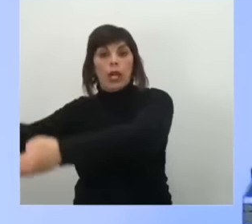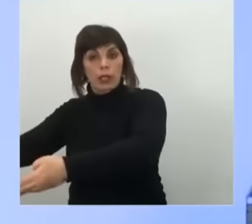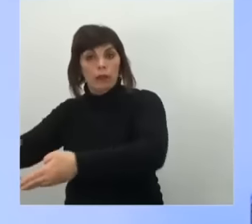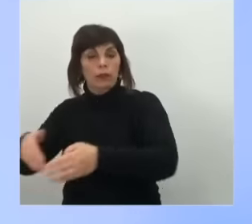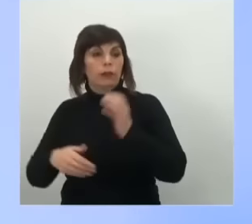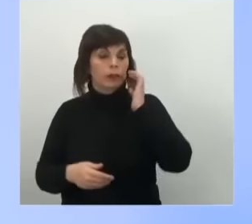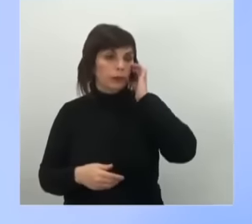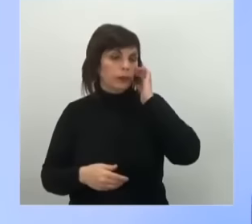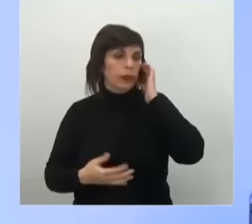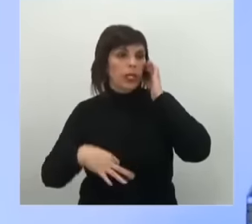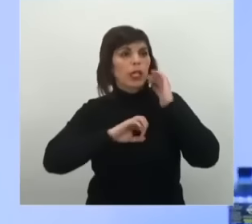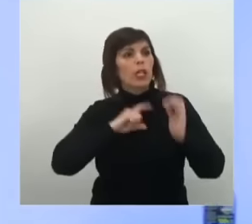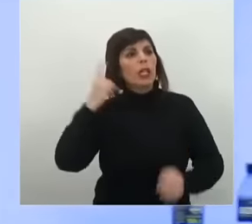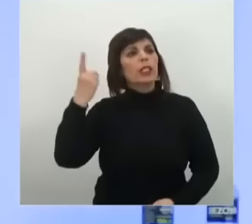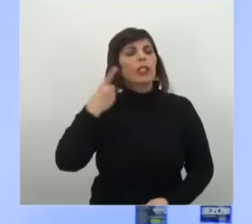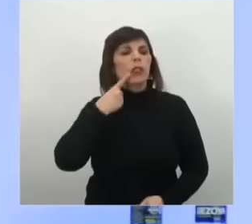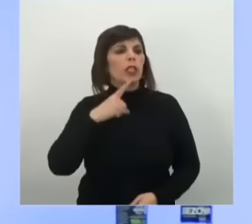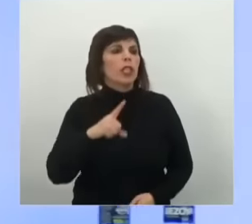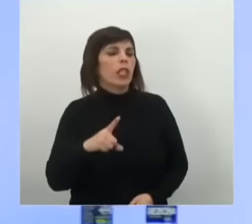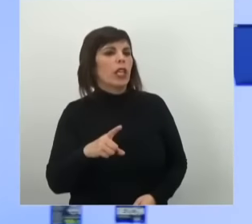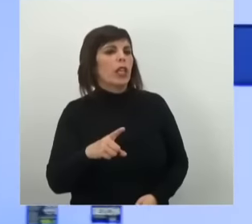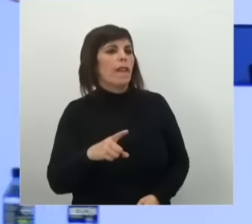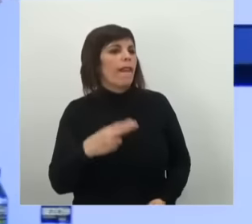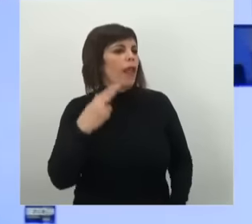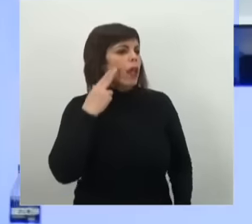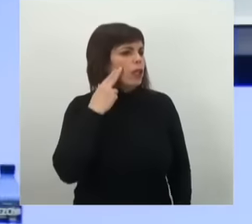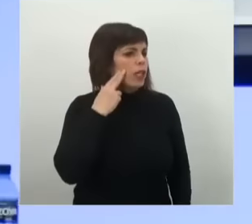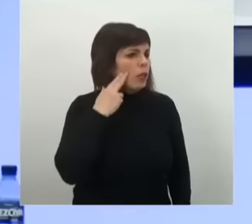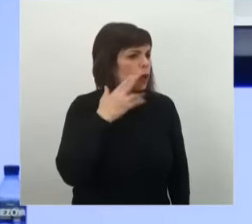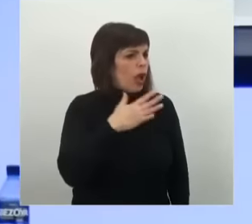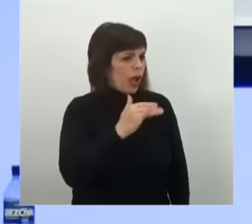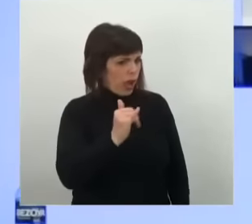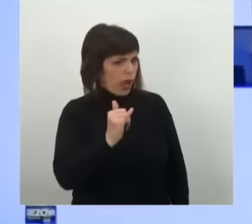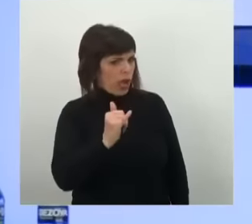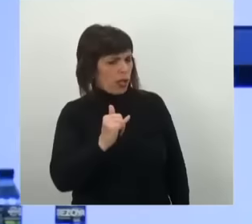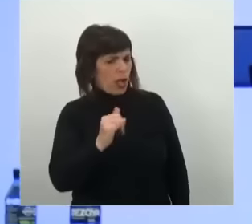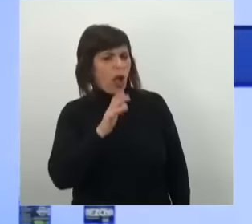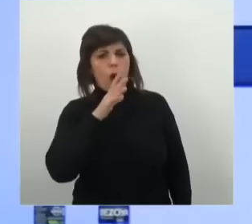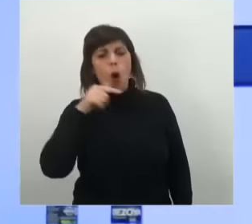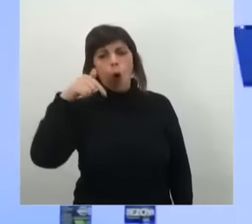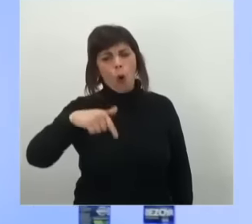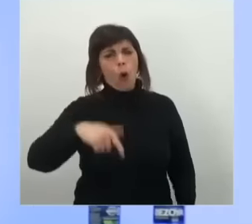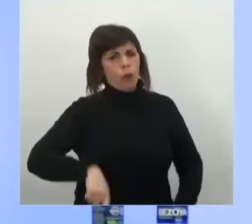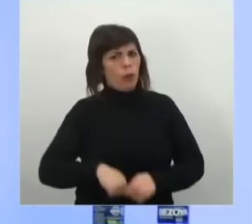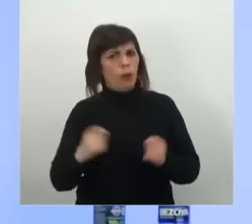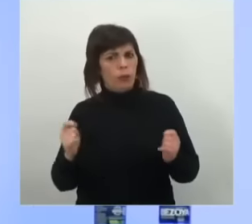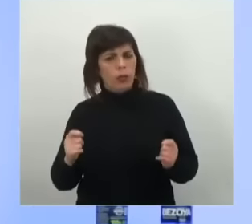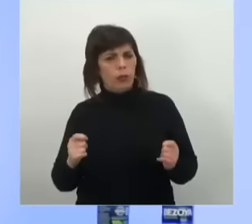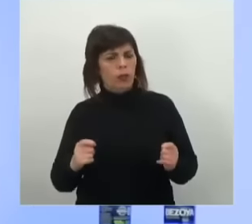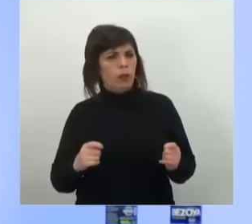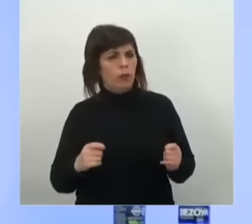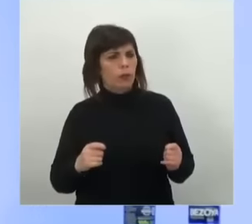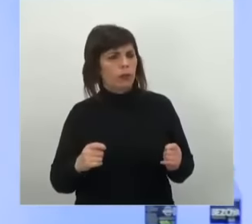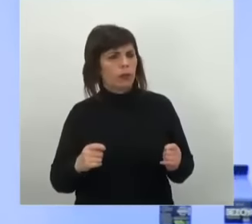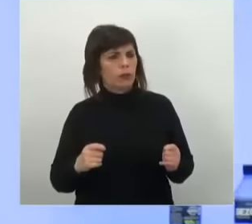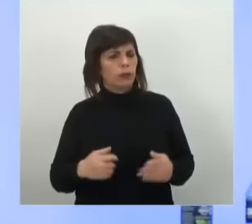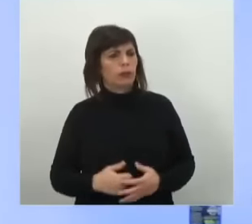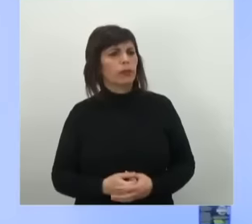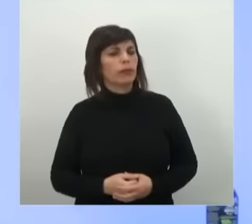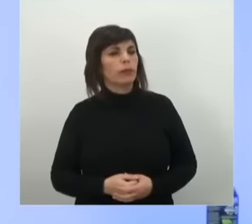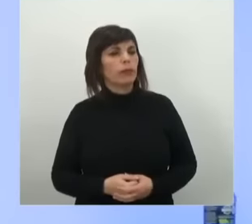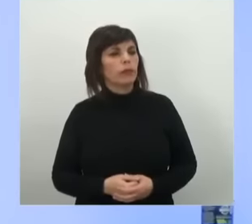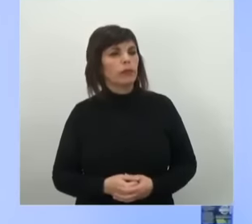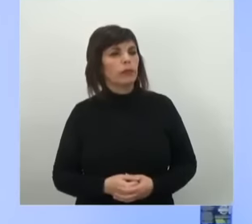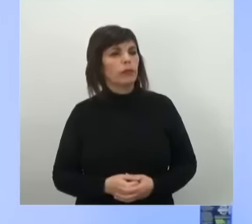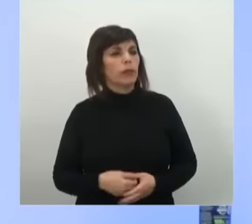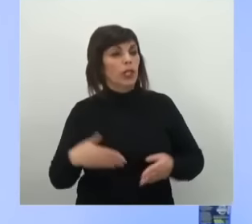tienen un gigante que en el pasado le les han impuesto lo vamos a romper el día de hoy pero no solamente lo vamos a hacer